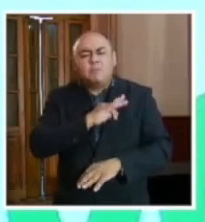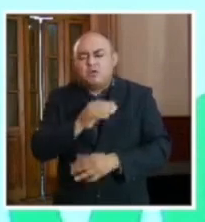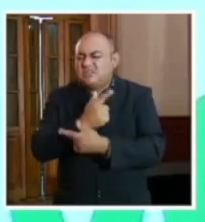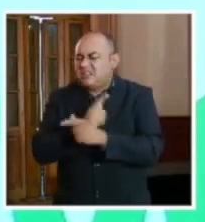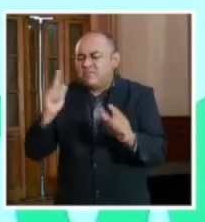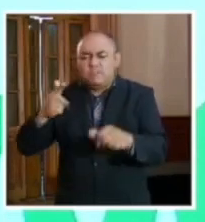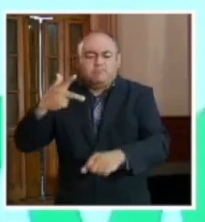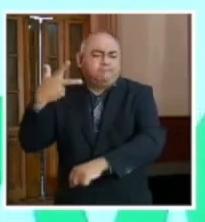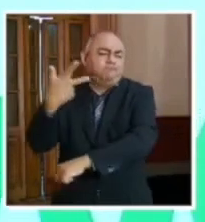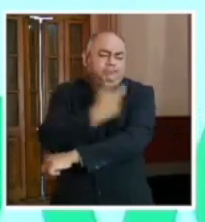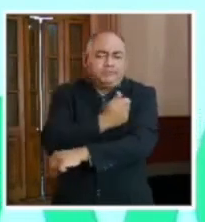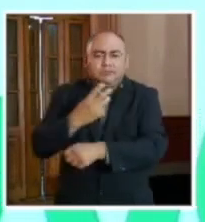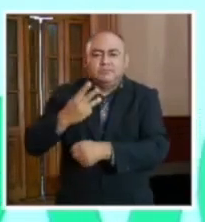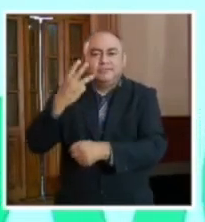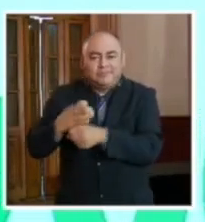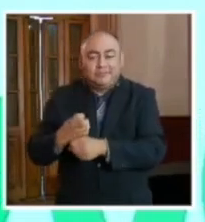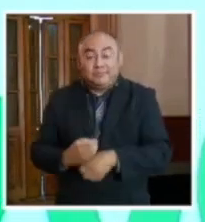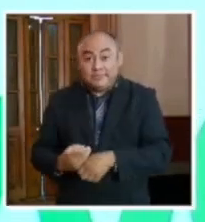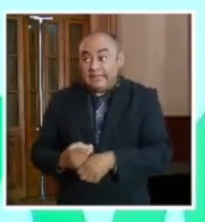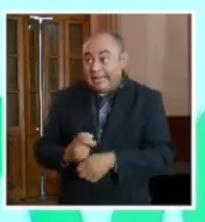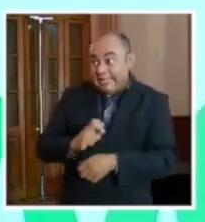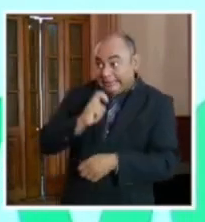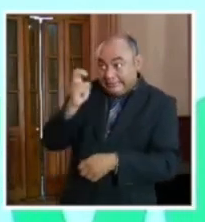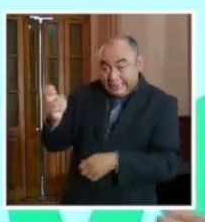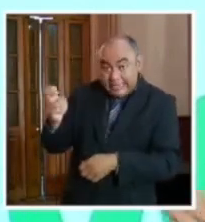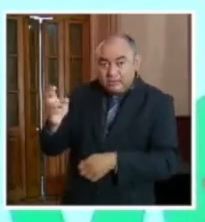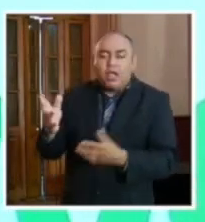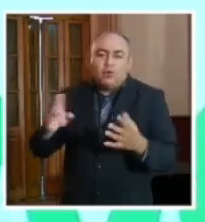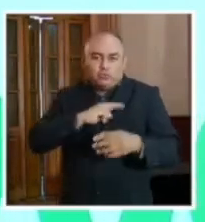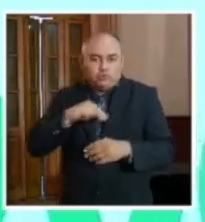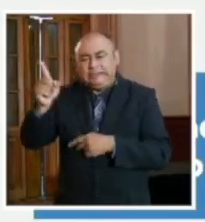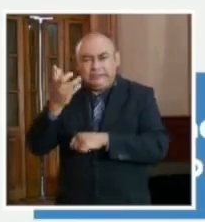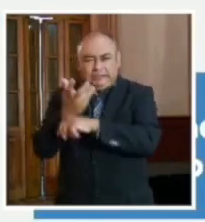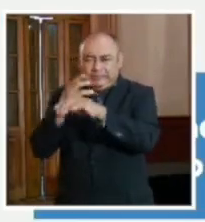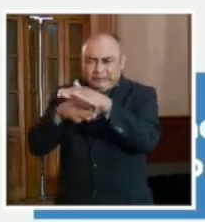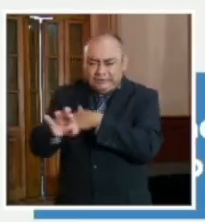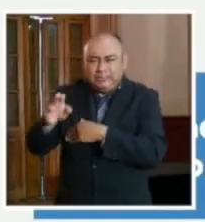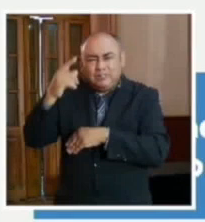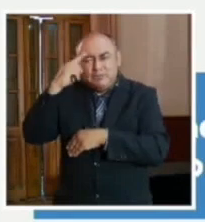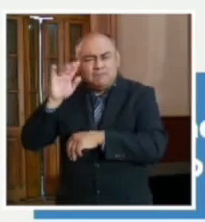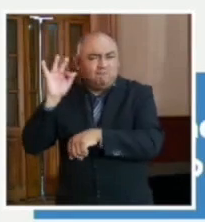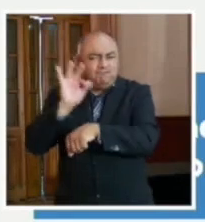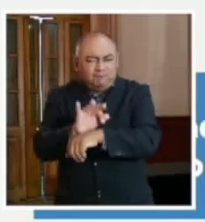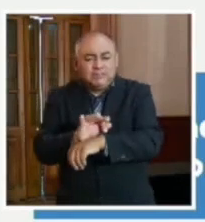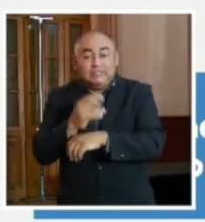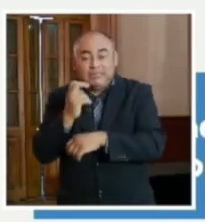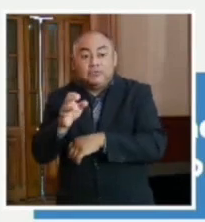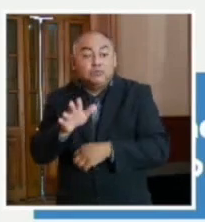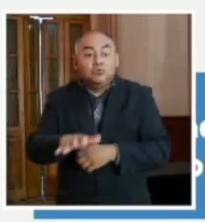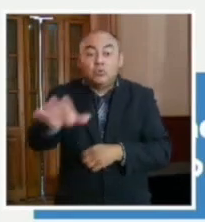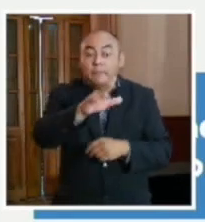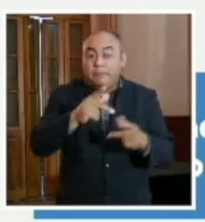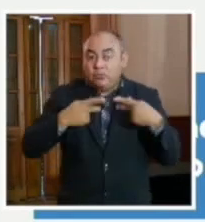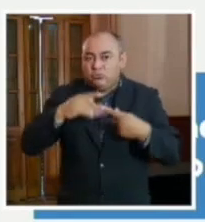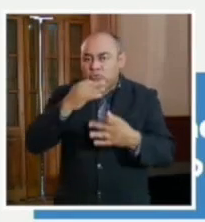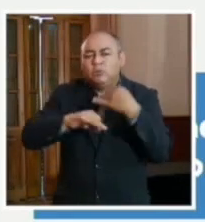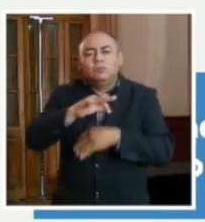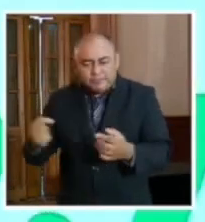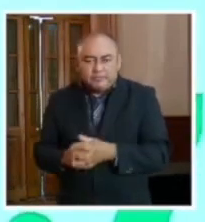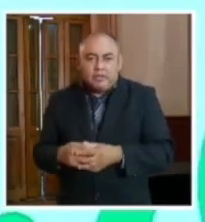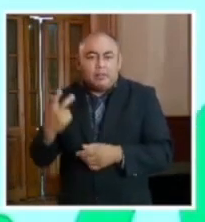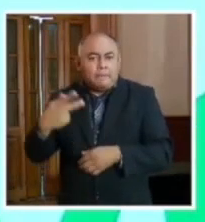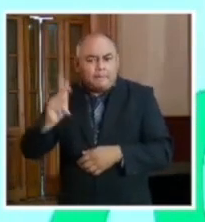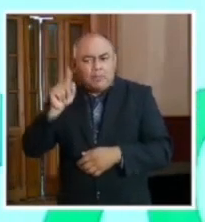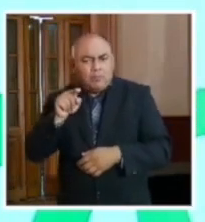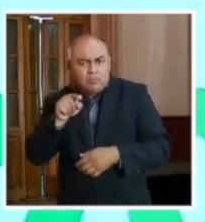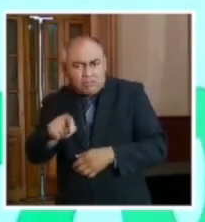243 nuevos casos teniendo un total de 473 1.500 son casos acumulados de